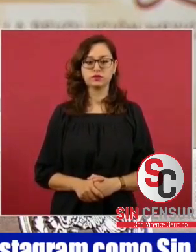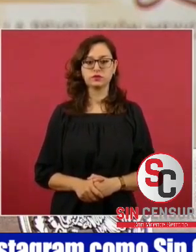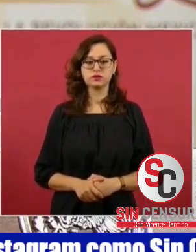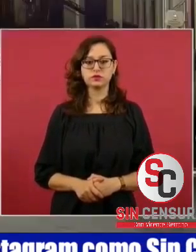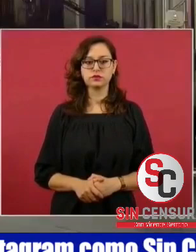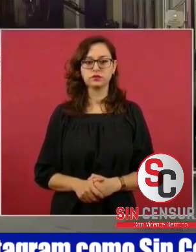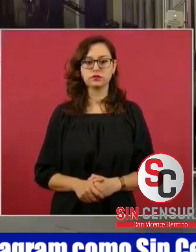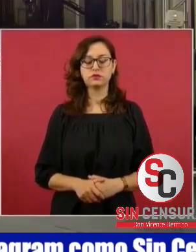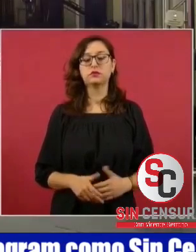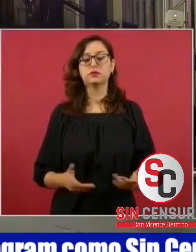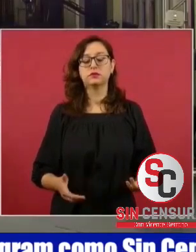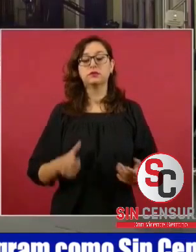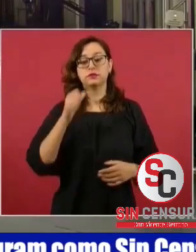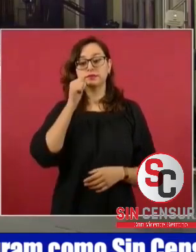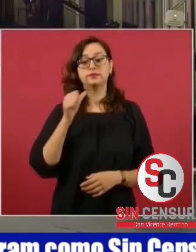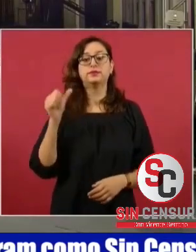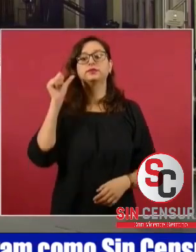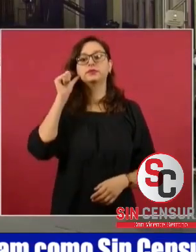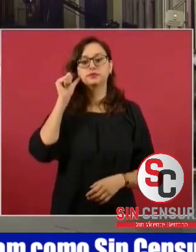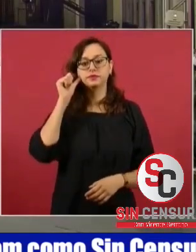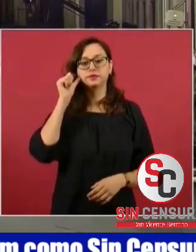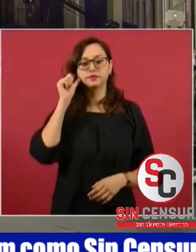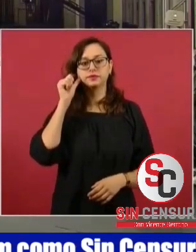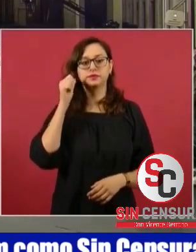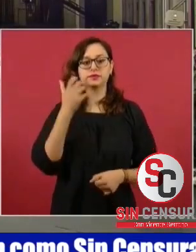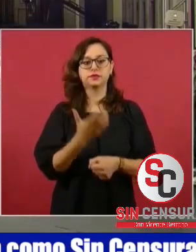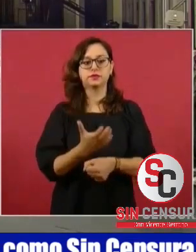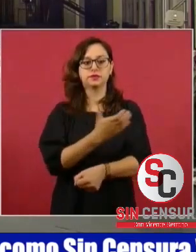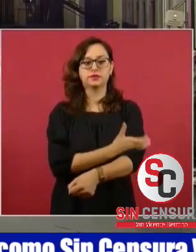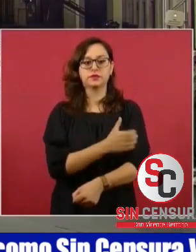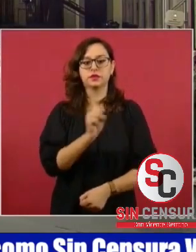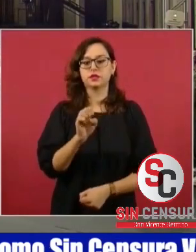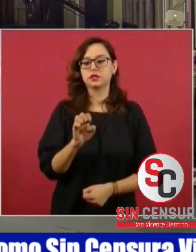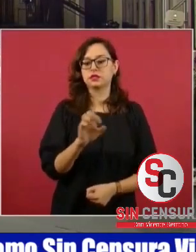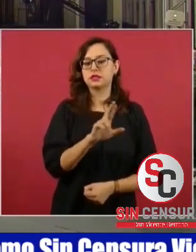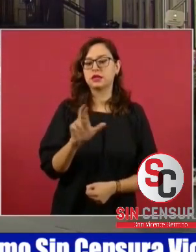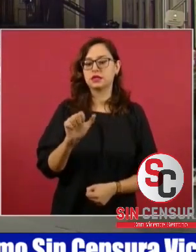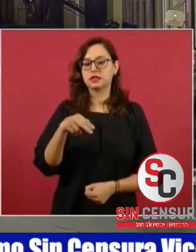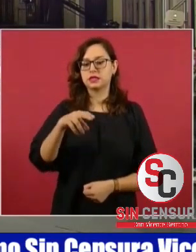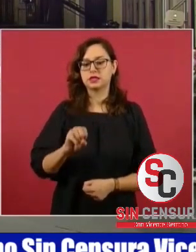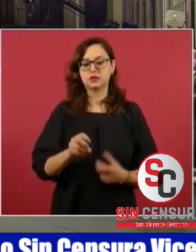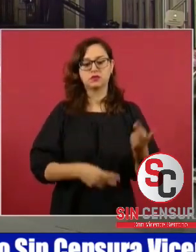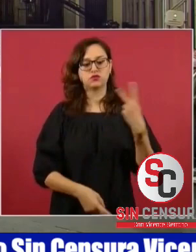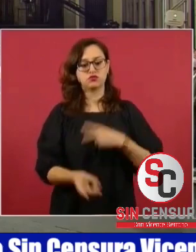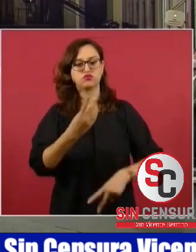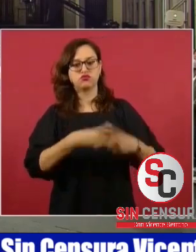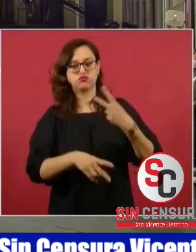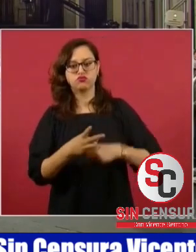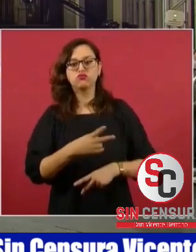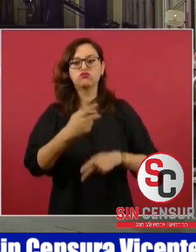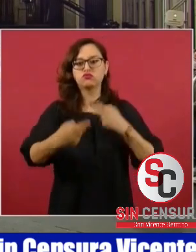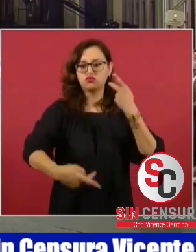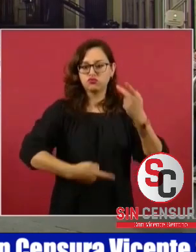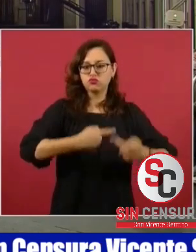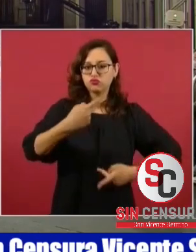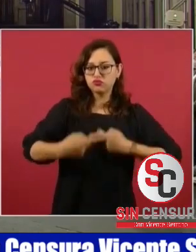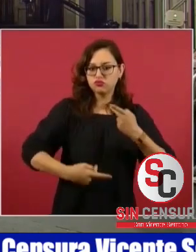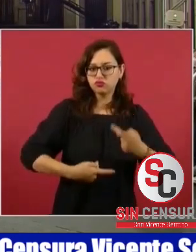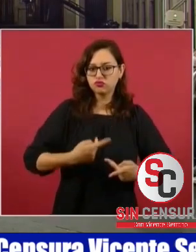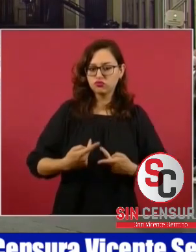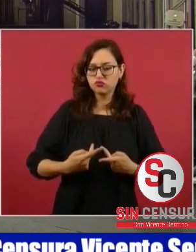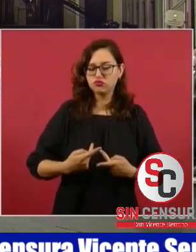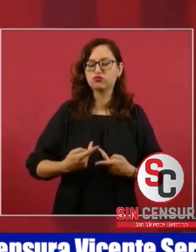un compañero Serrano y quedamos de informar